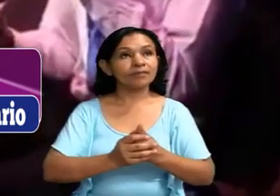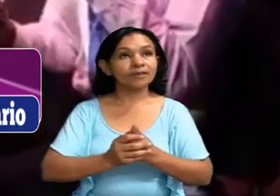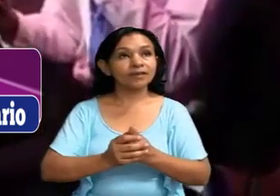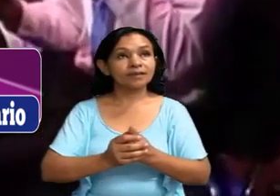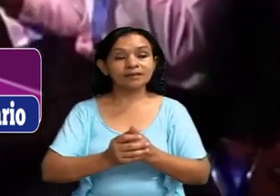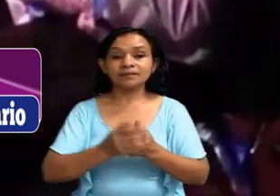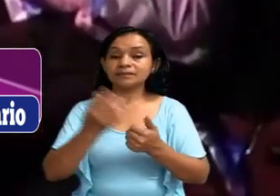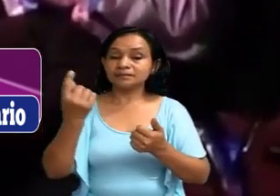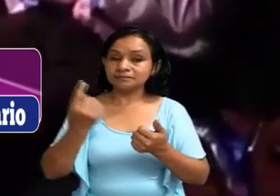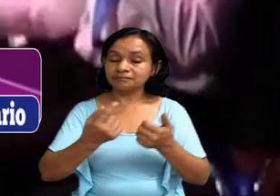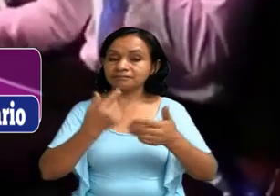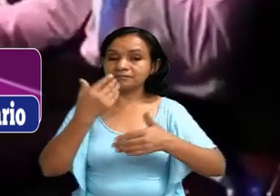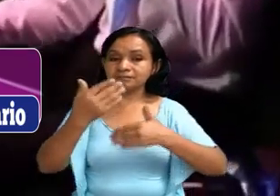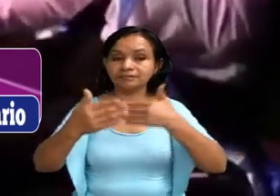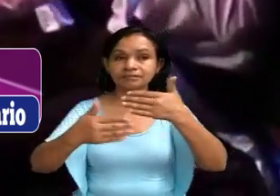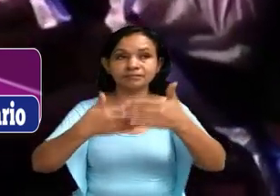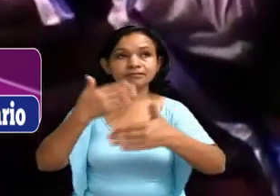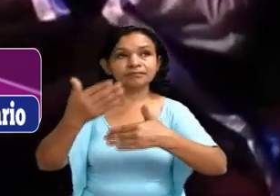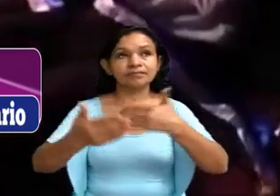venido